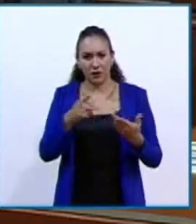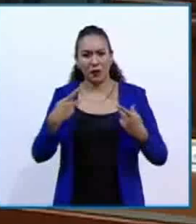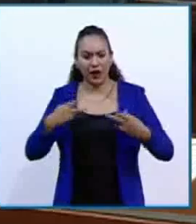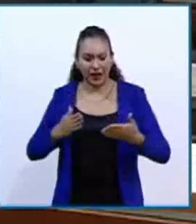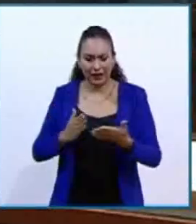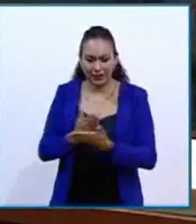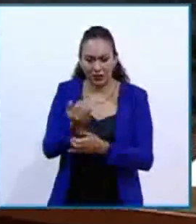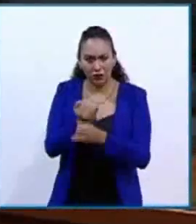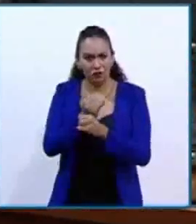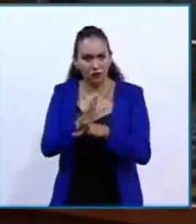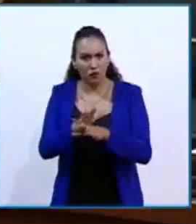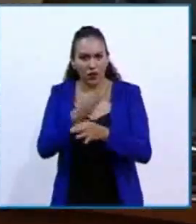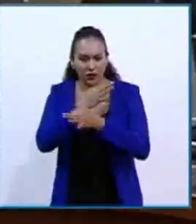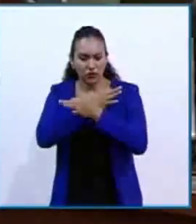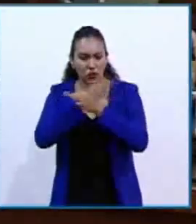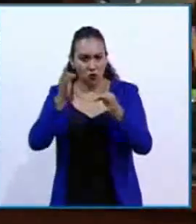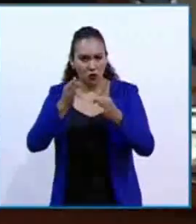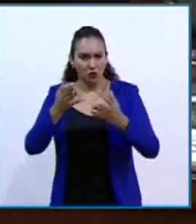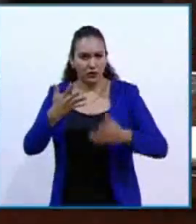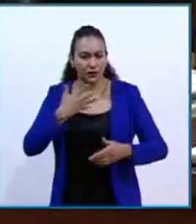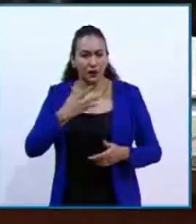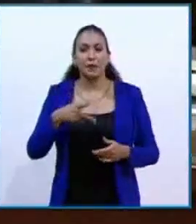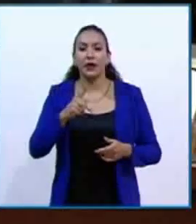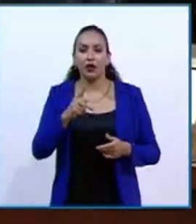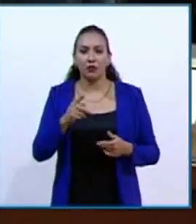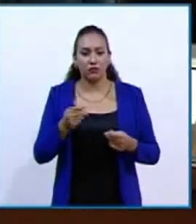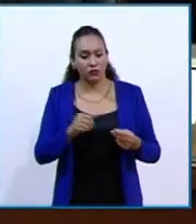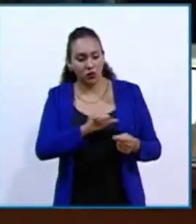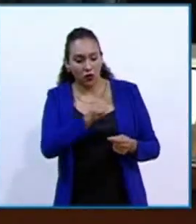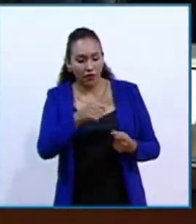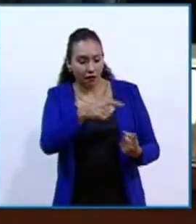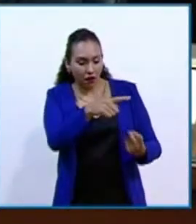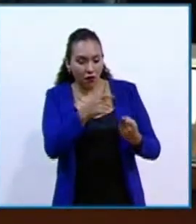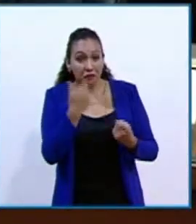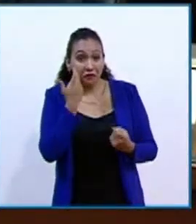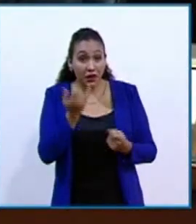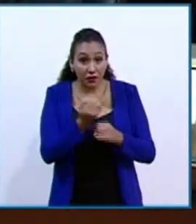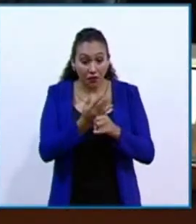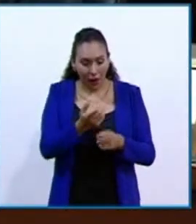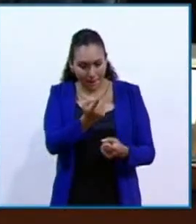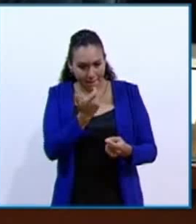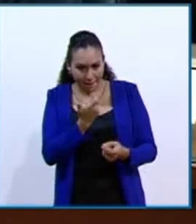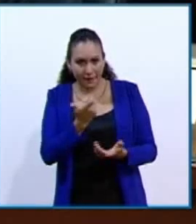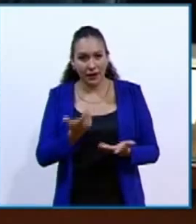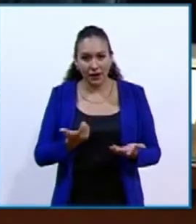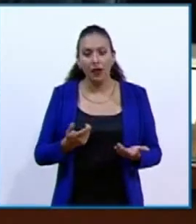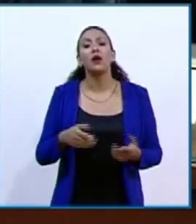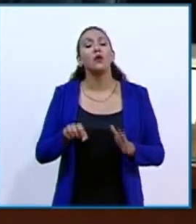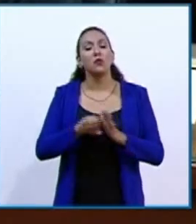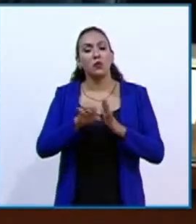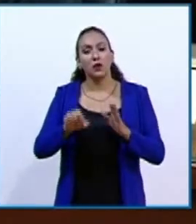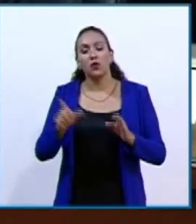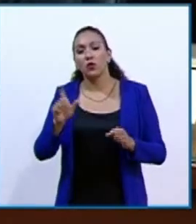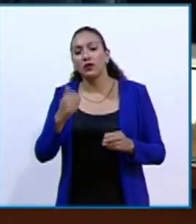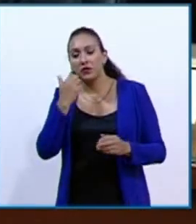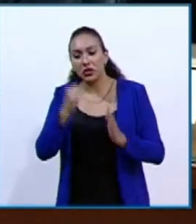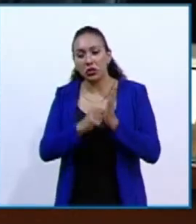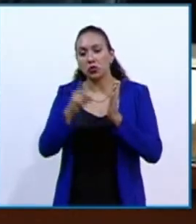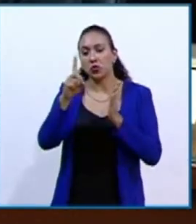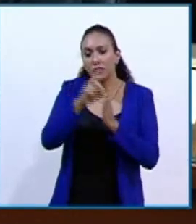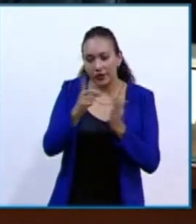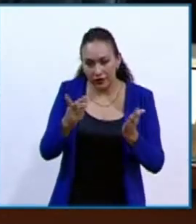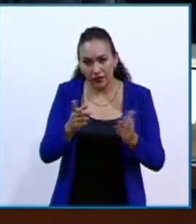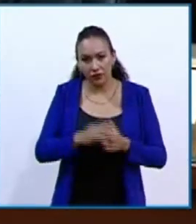a la información pública, así como los preceptos con cobros por proporcionar información derivado de solicitudes a partir